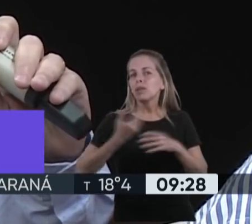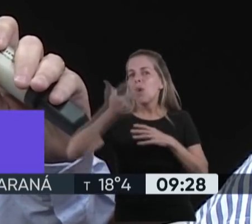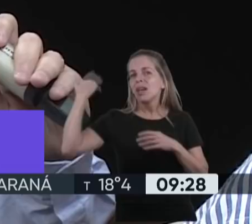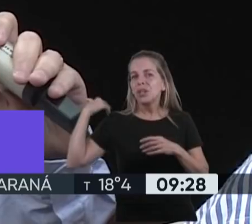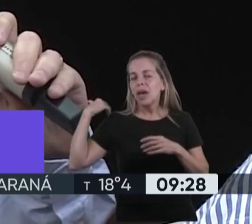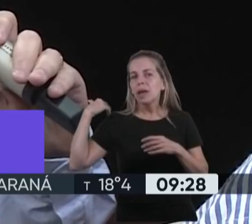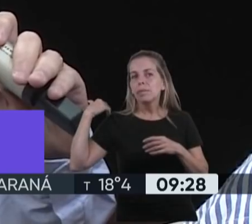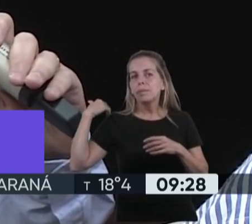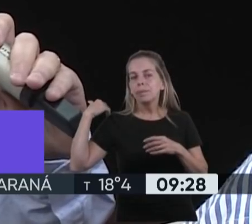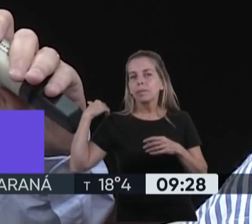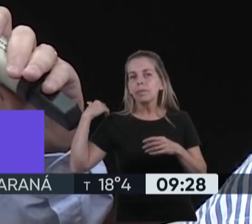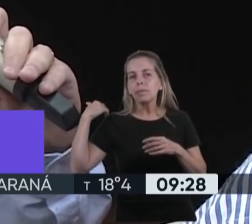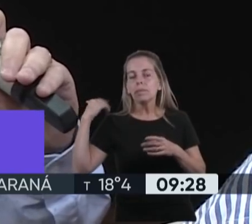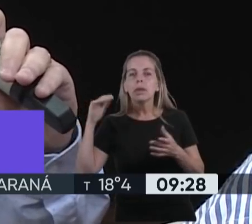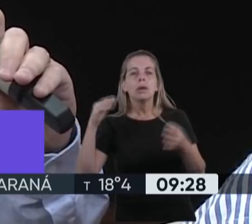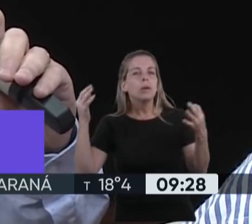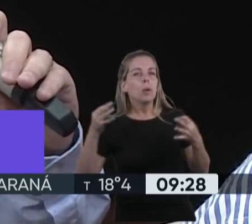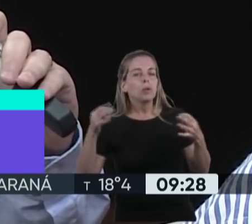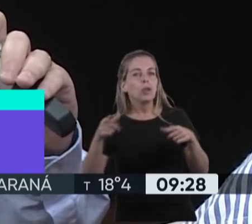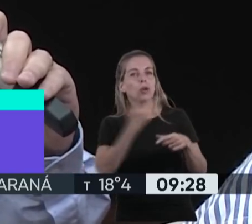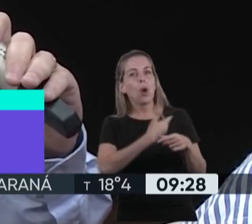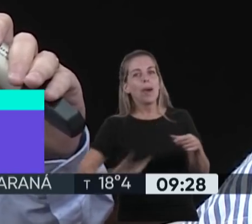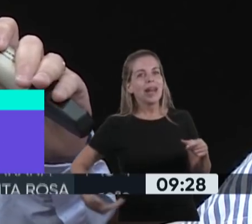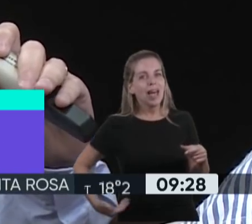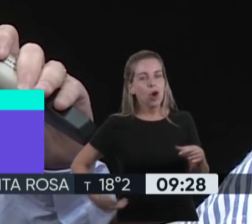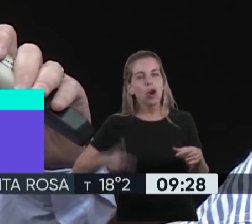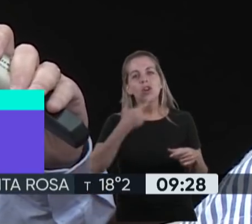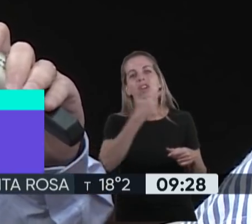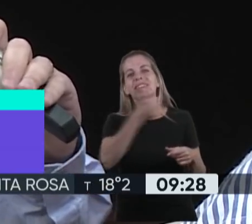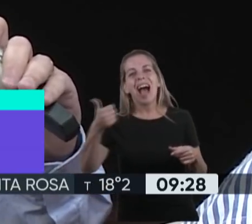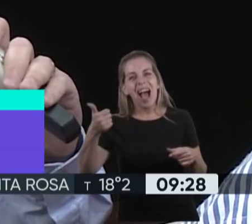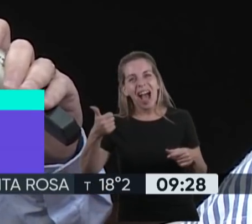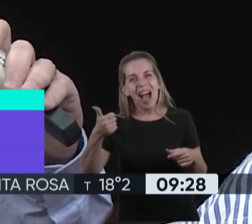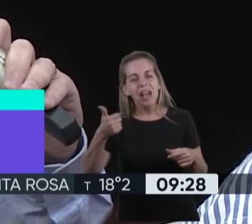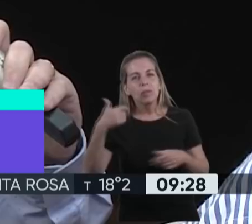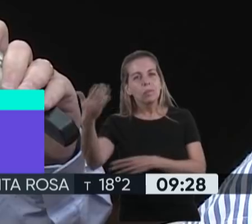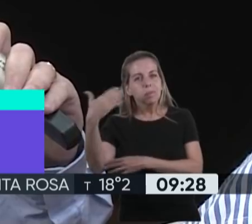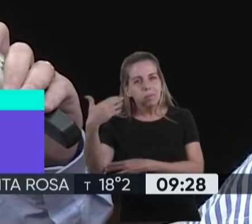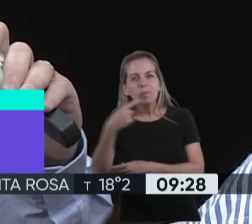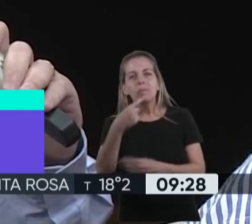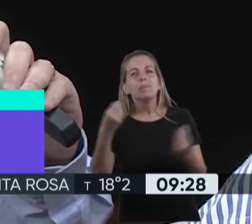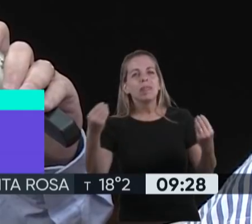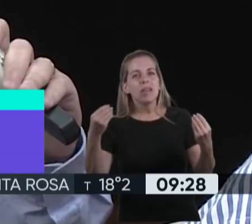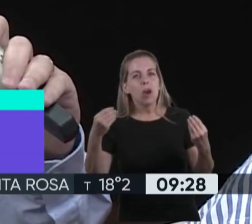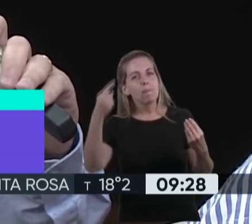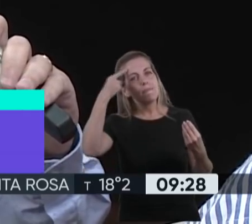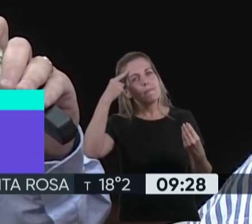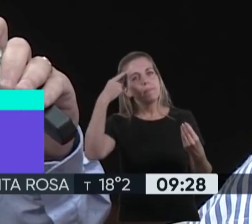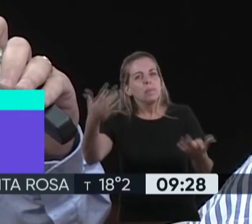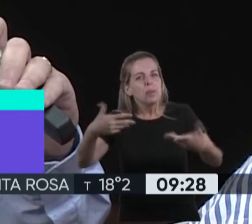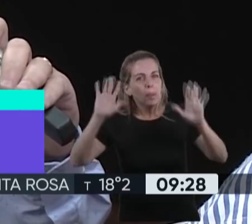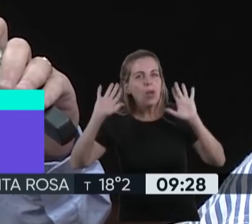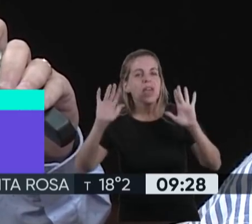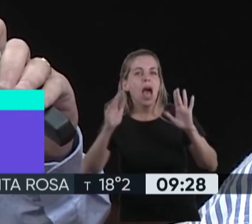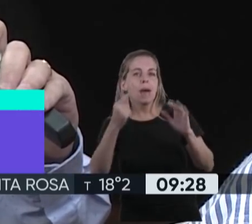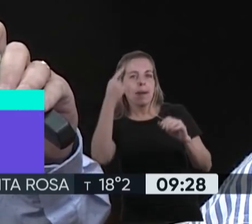del día de ayer, más precisamente el gobernador Alberto Rodríguez Sá, que planteó la posibilidad de que se convocara a